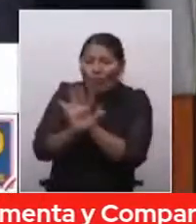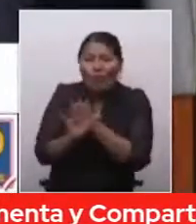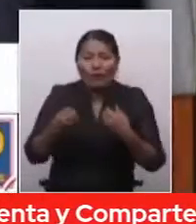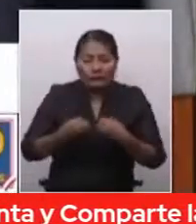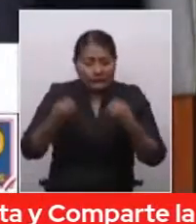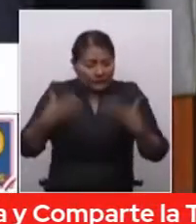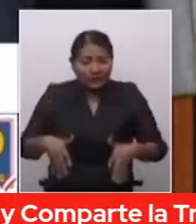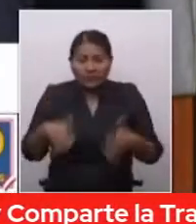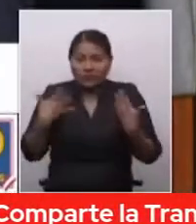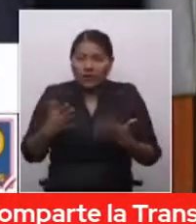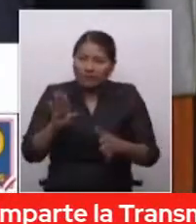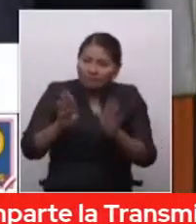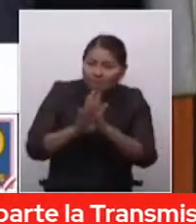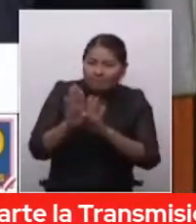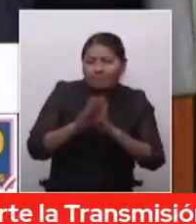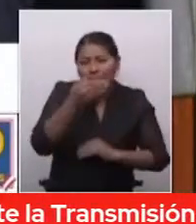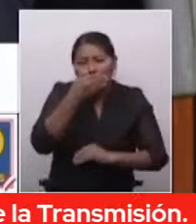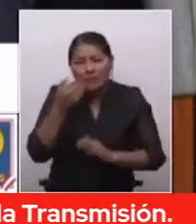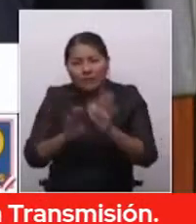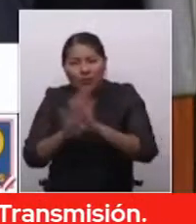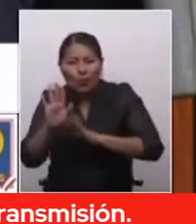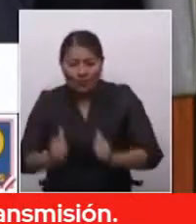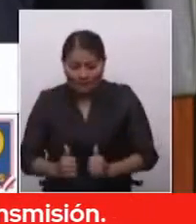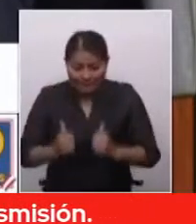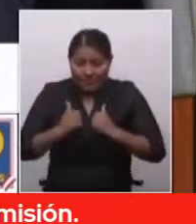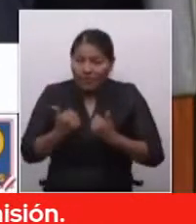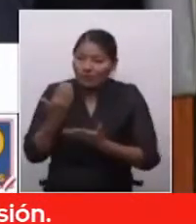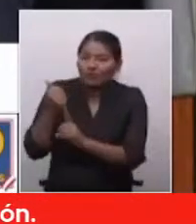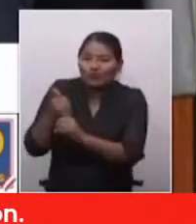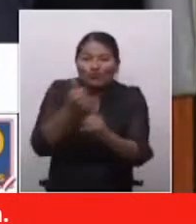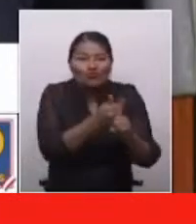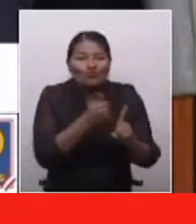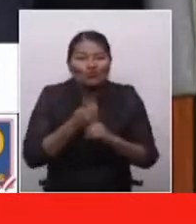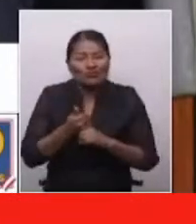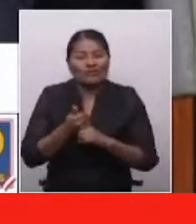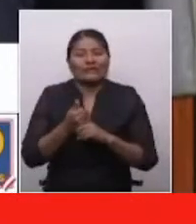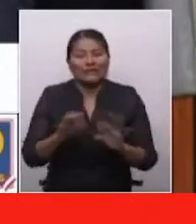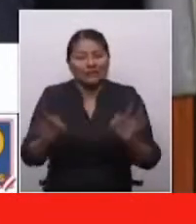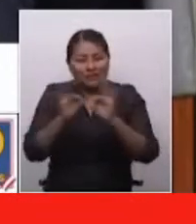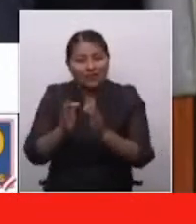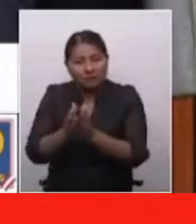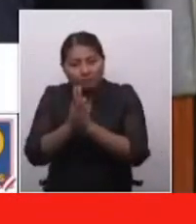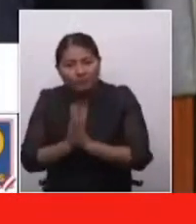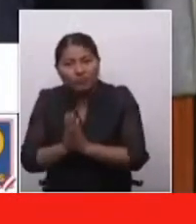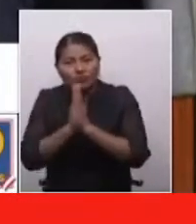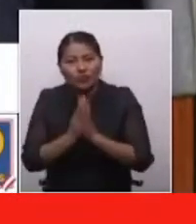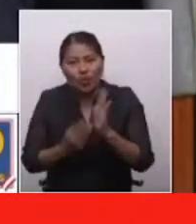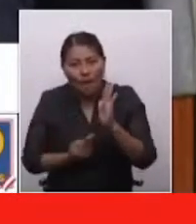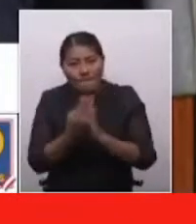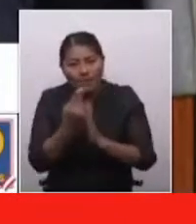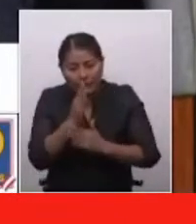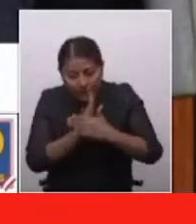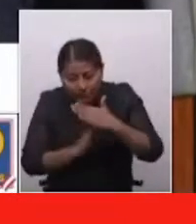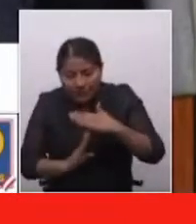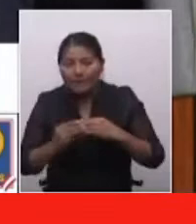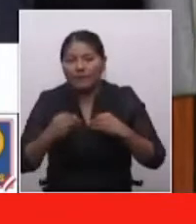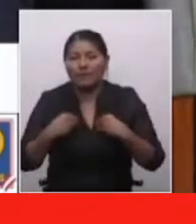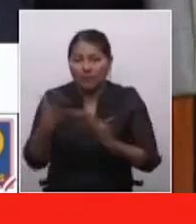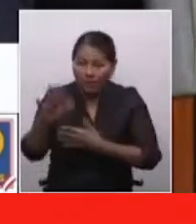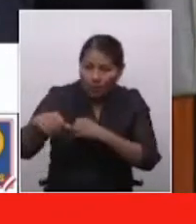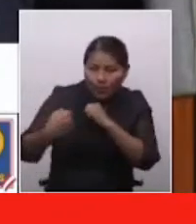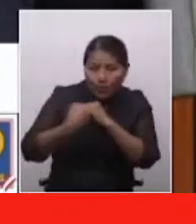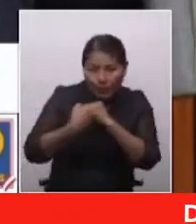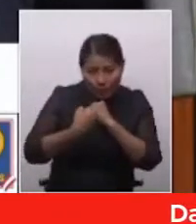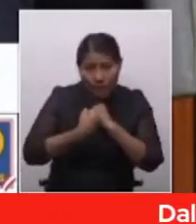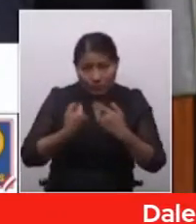no se puede mejorar el nivel de vida de nadie. Es por eso que les pido humildemente que me apoyen, que